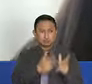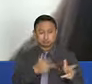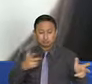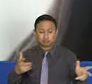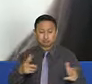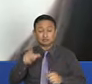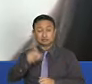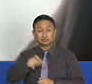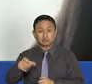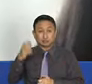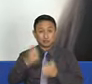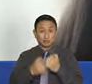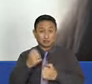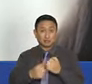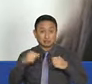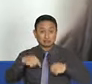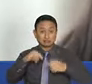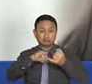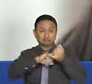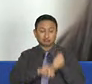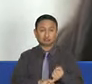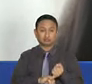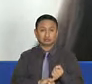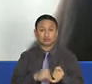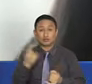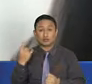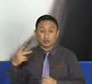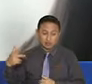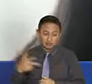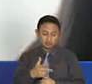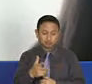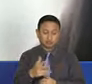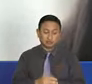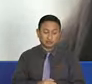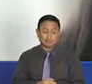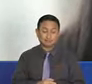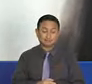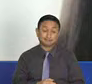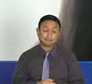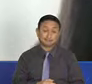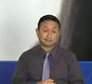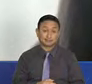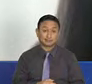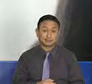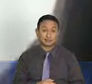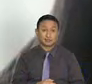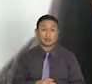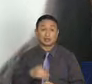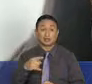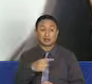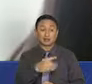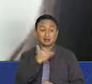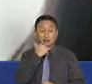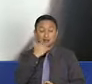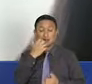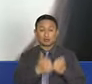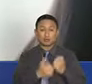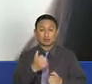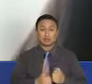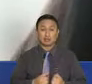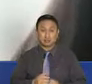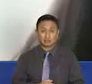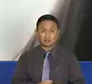casos que tienen este problema de la dependencia sobre un solo eje que impide definitivamente ahí pasa algo ya sea por el tráfico